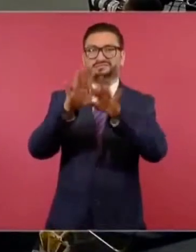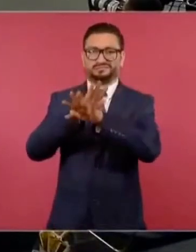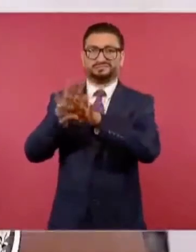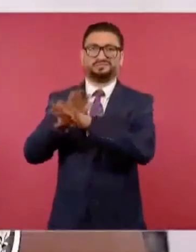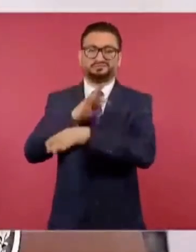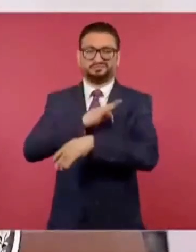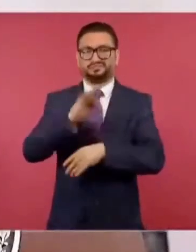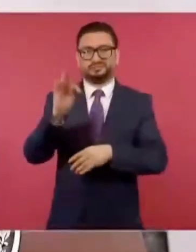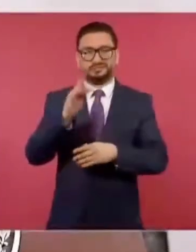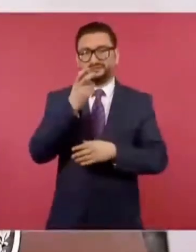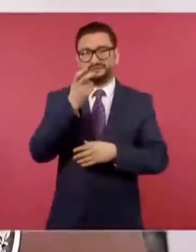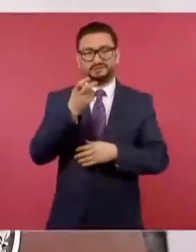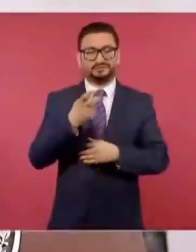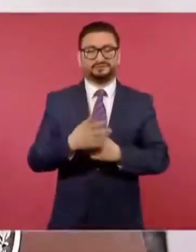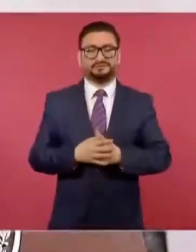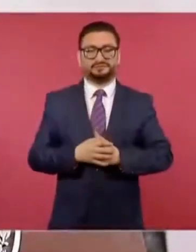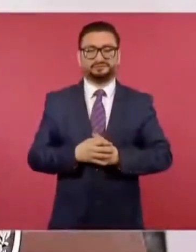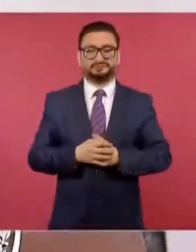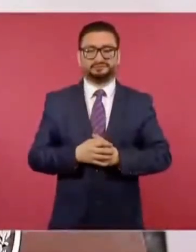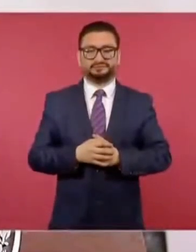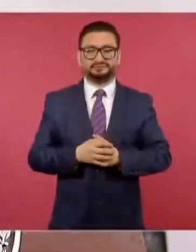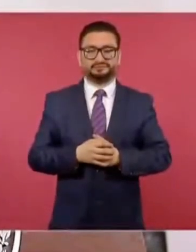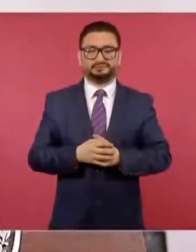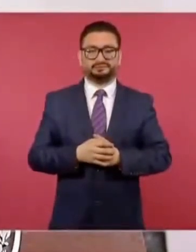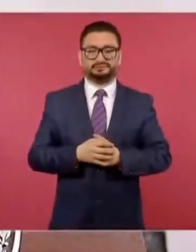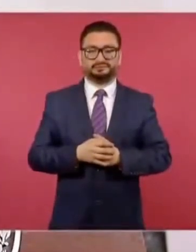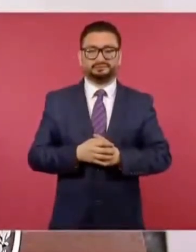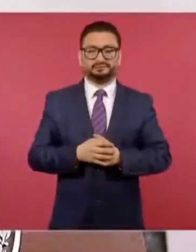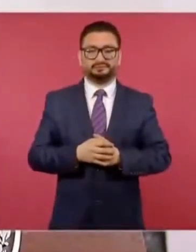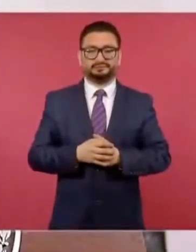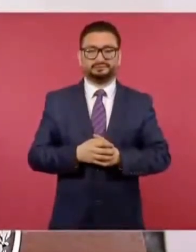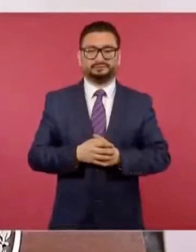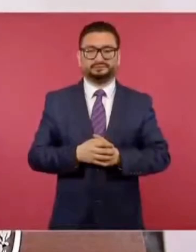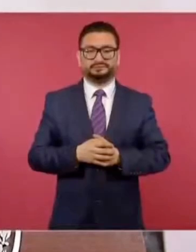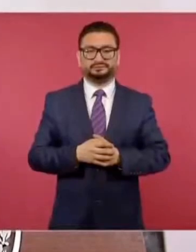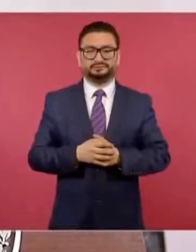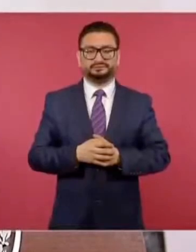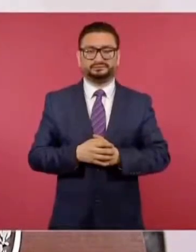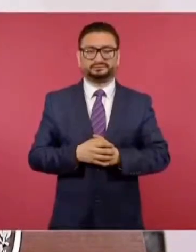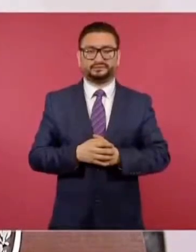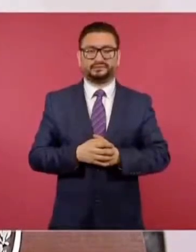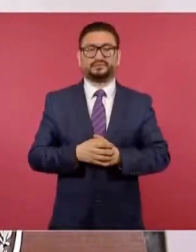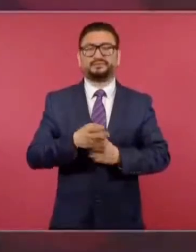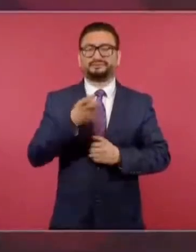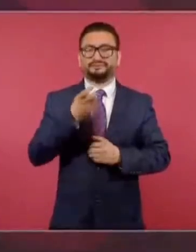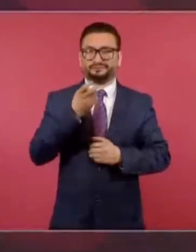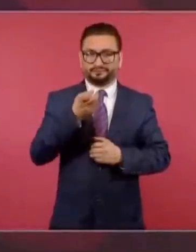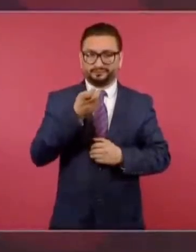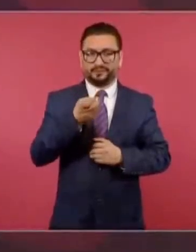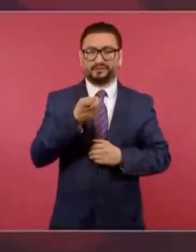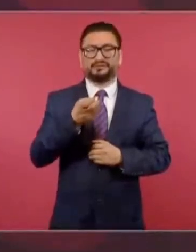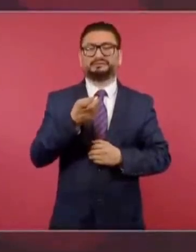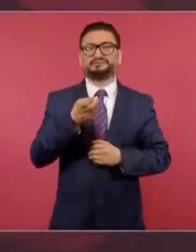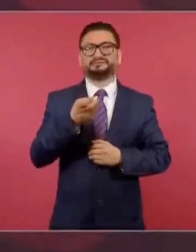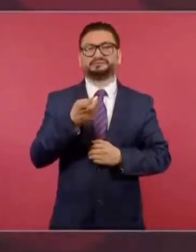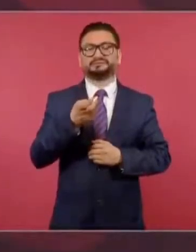realmente. Entonces, Ese